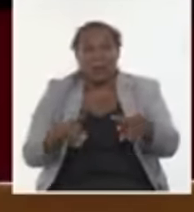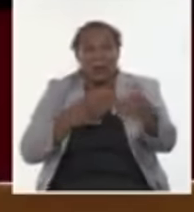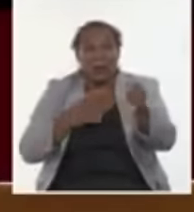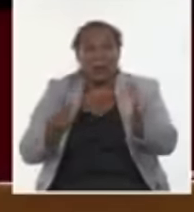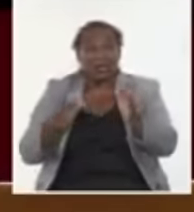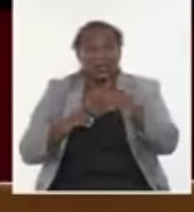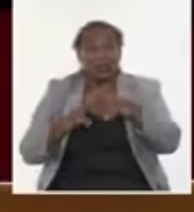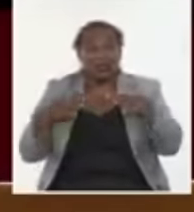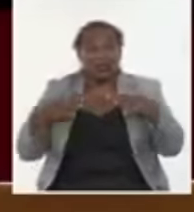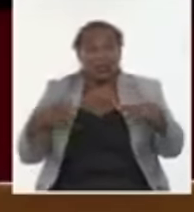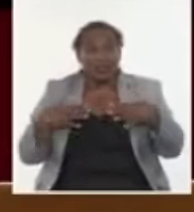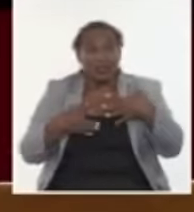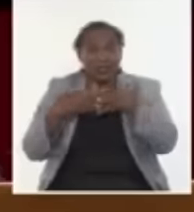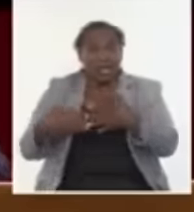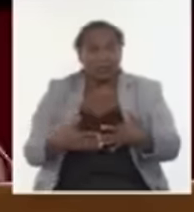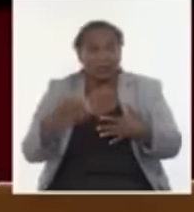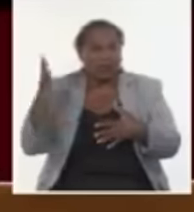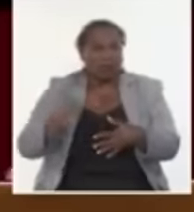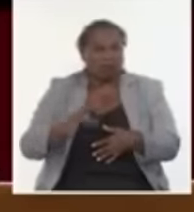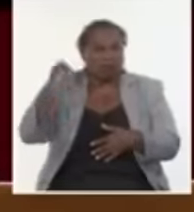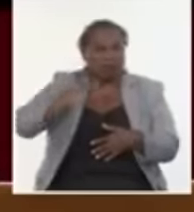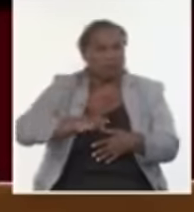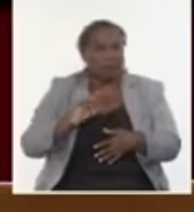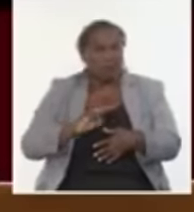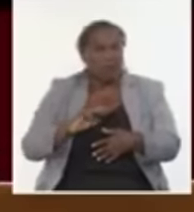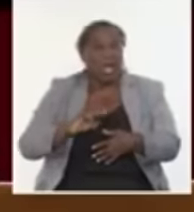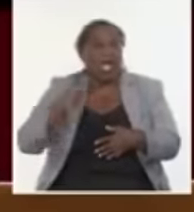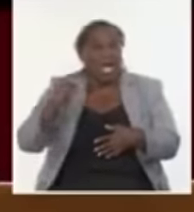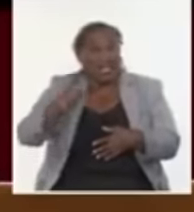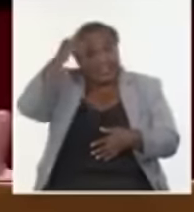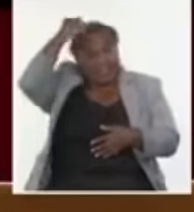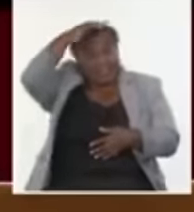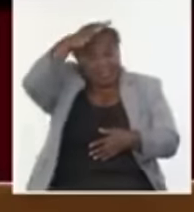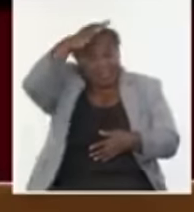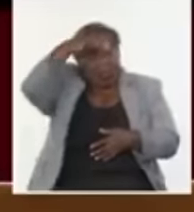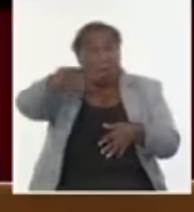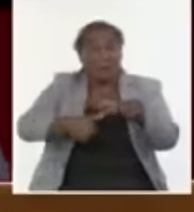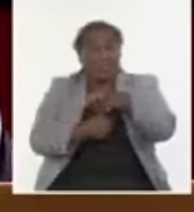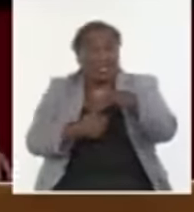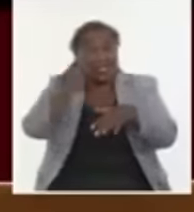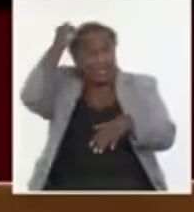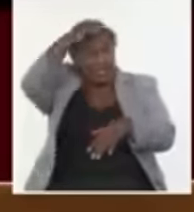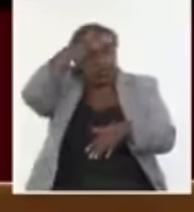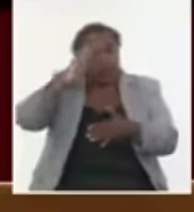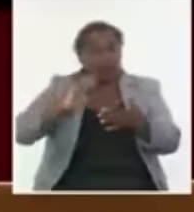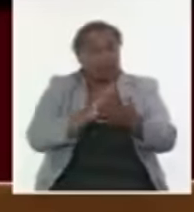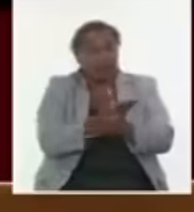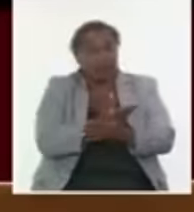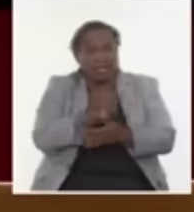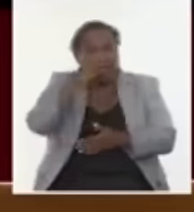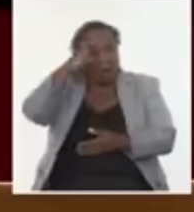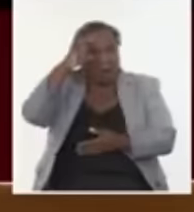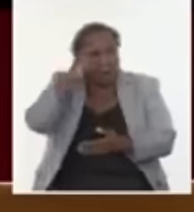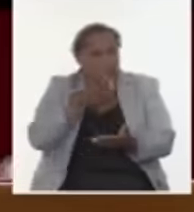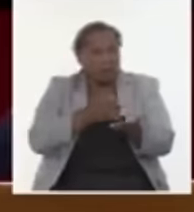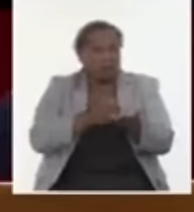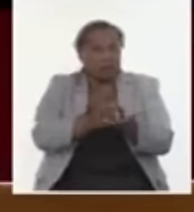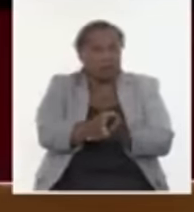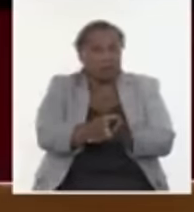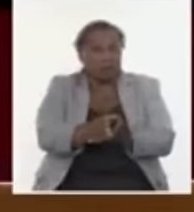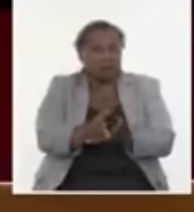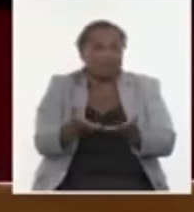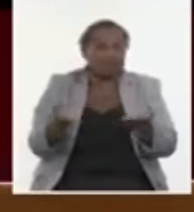prohibido. Pero después vino Trump, eliminó todas esas medidas, el presidente Biden las ha mantenido, y